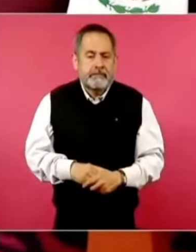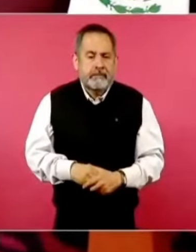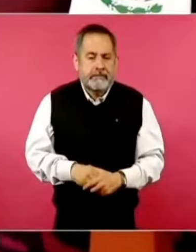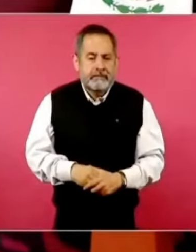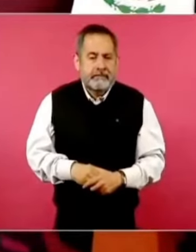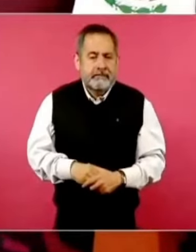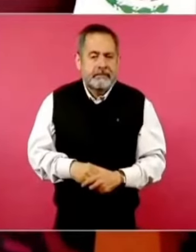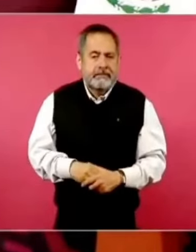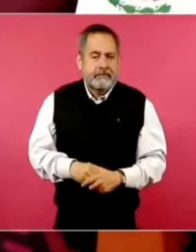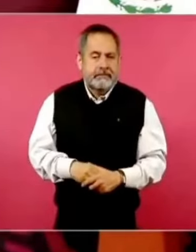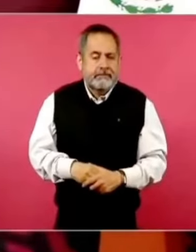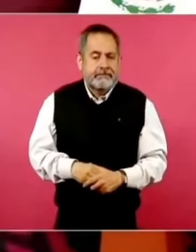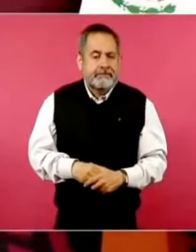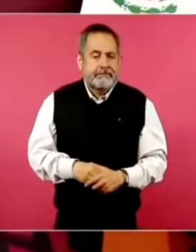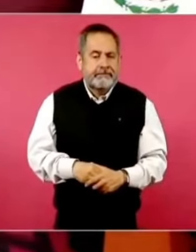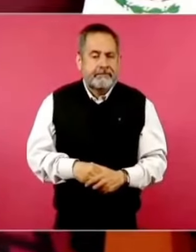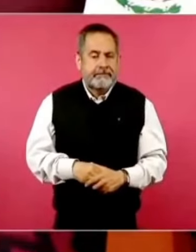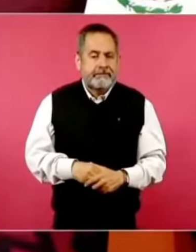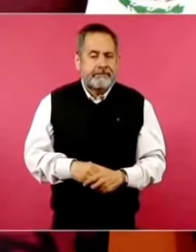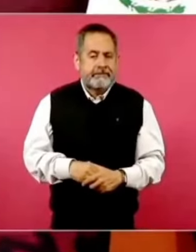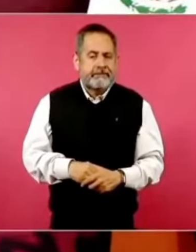desde